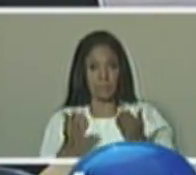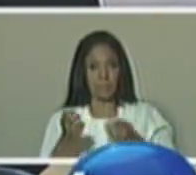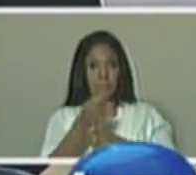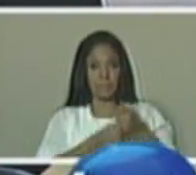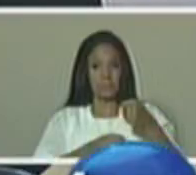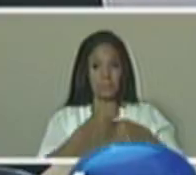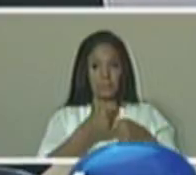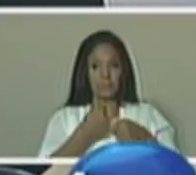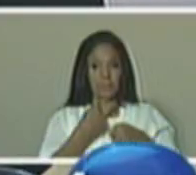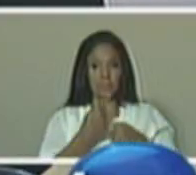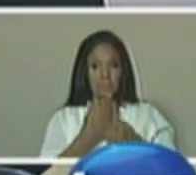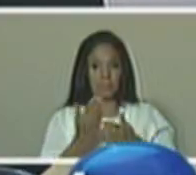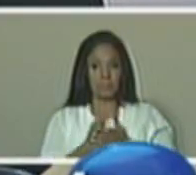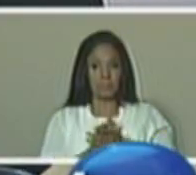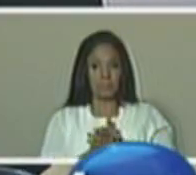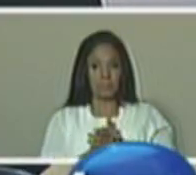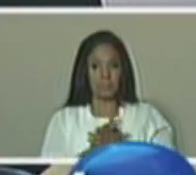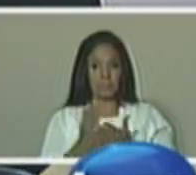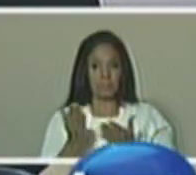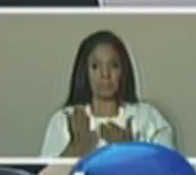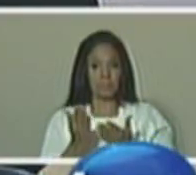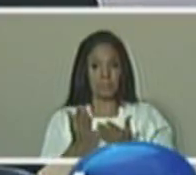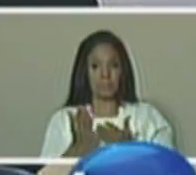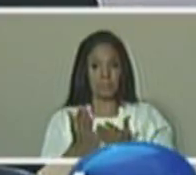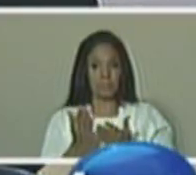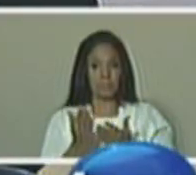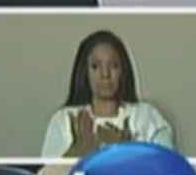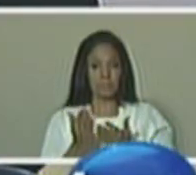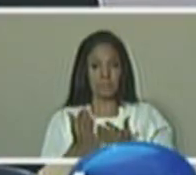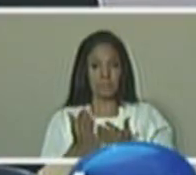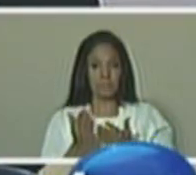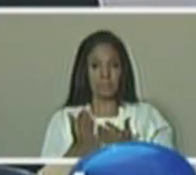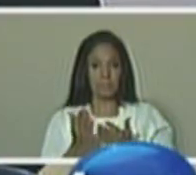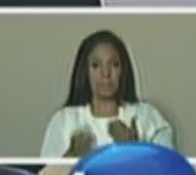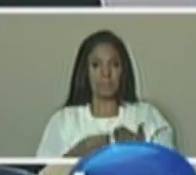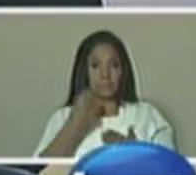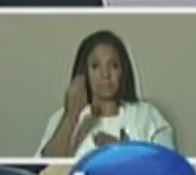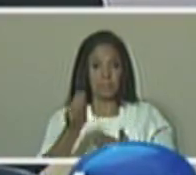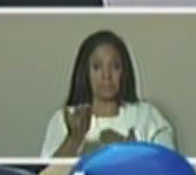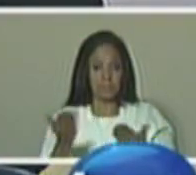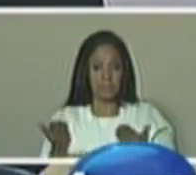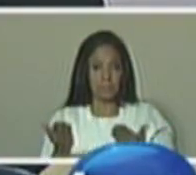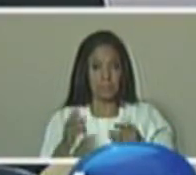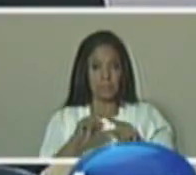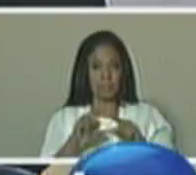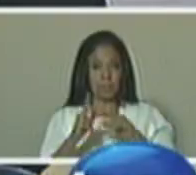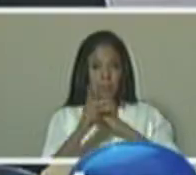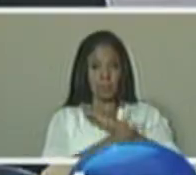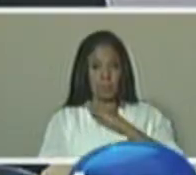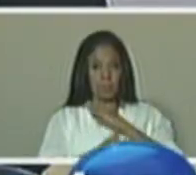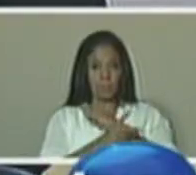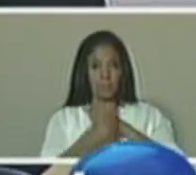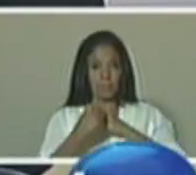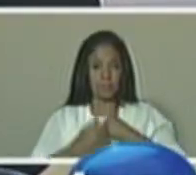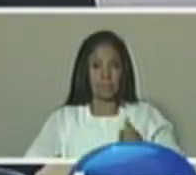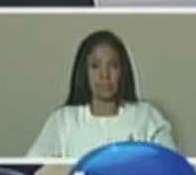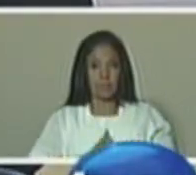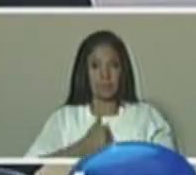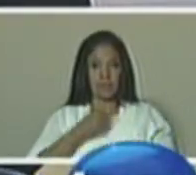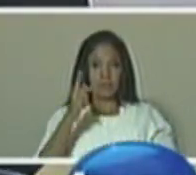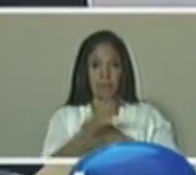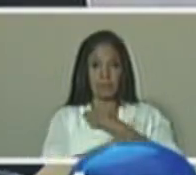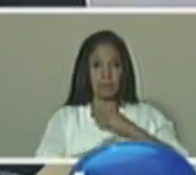economía, pues obviamente se le dé prioridad. Pero yo creo que un país, el alma de un país